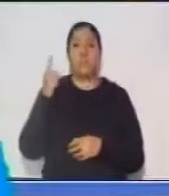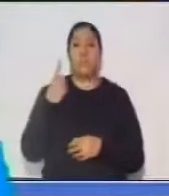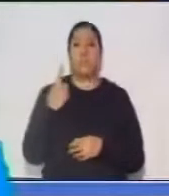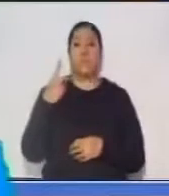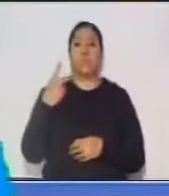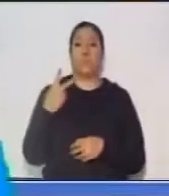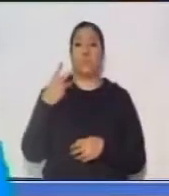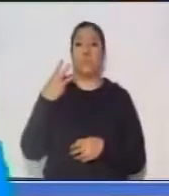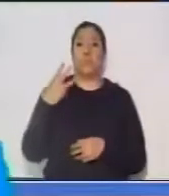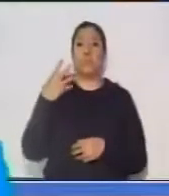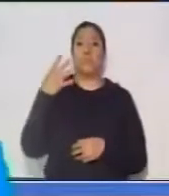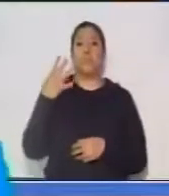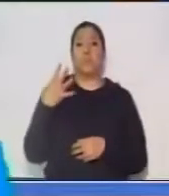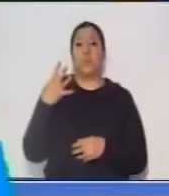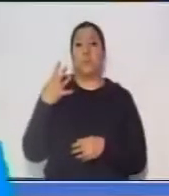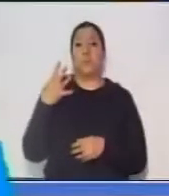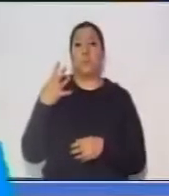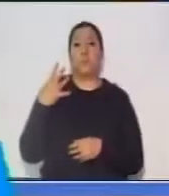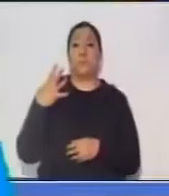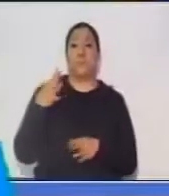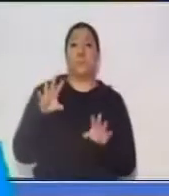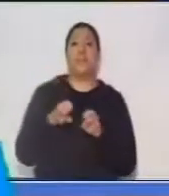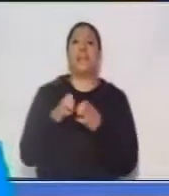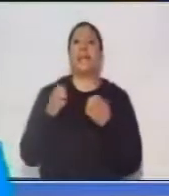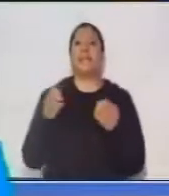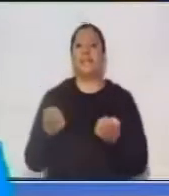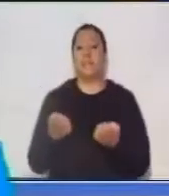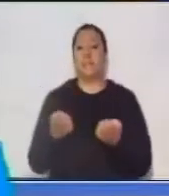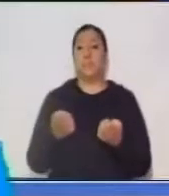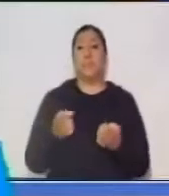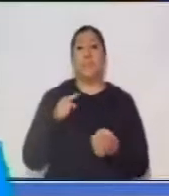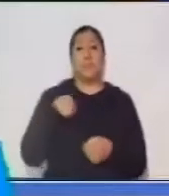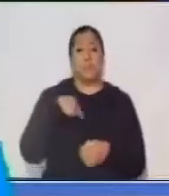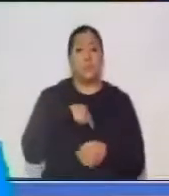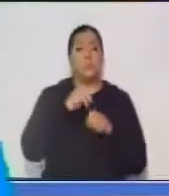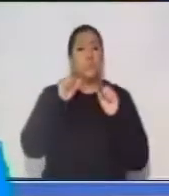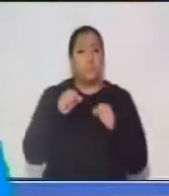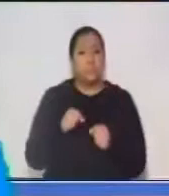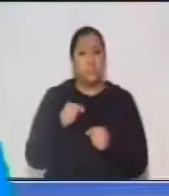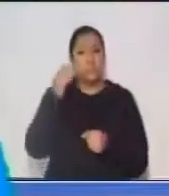1, 2, 3, 4. Entonces, para encontrar